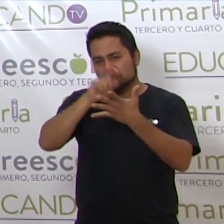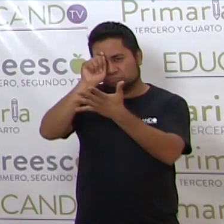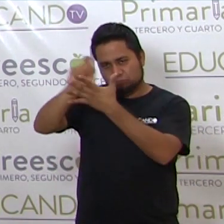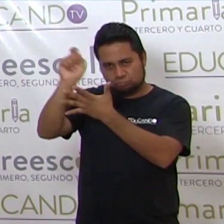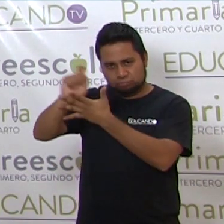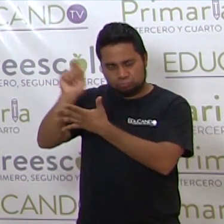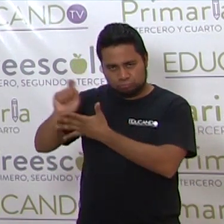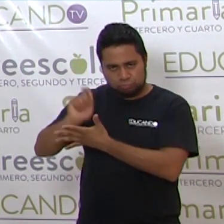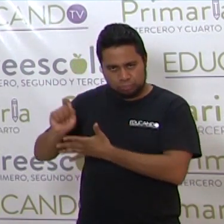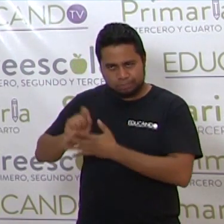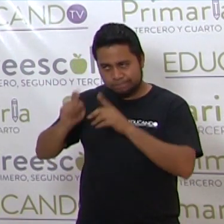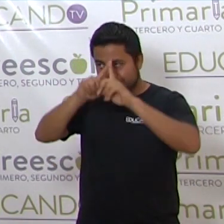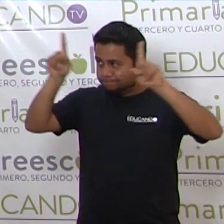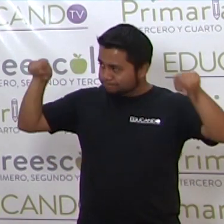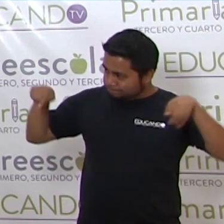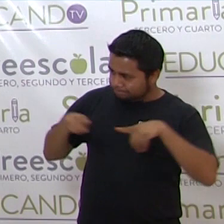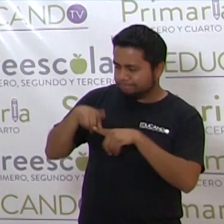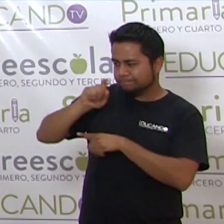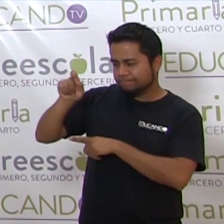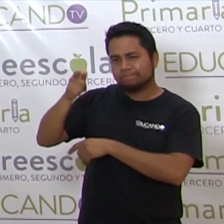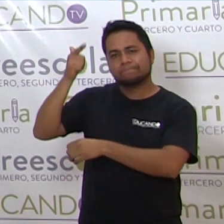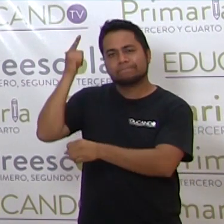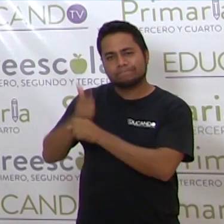en el pizarrón